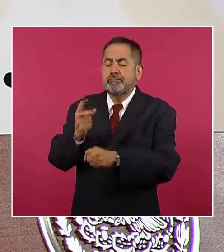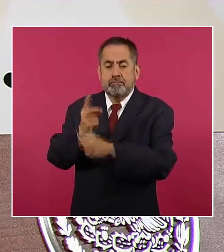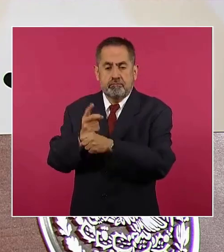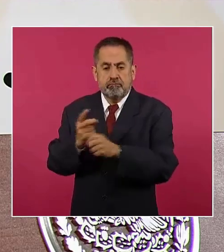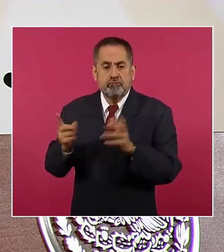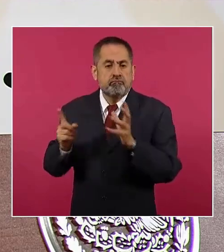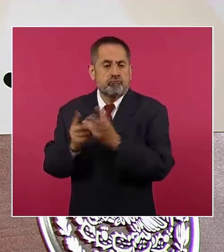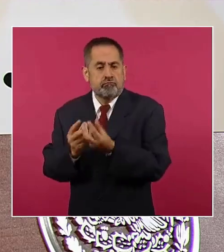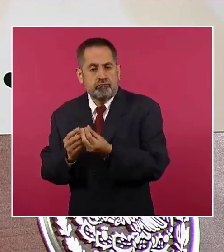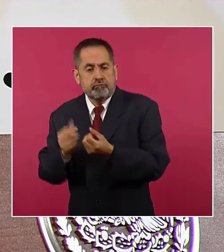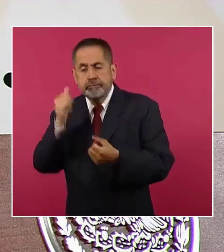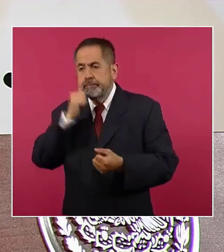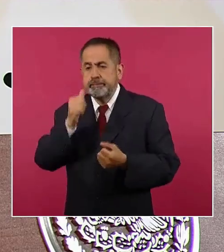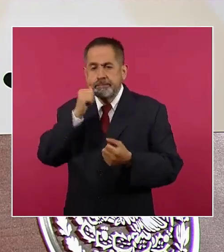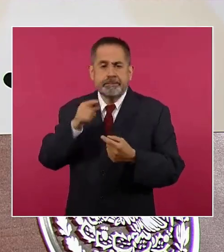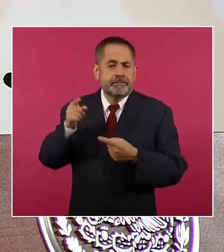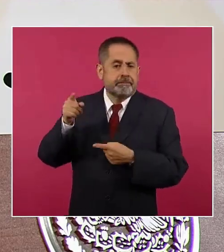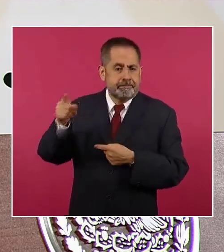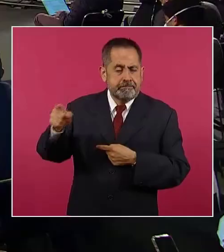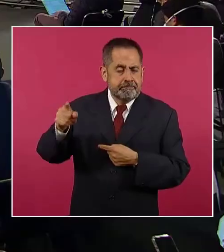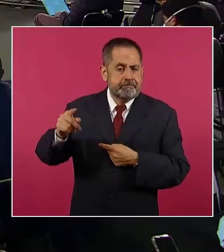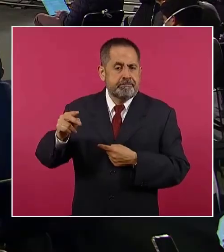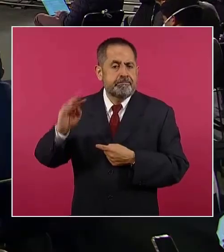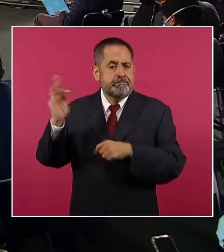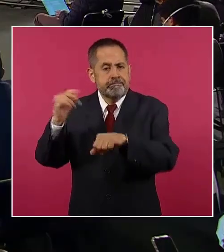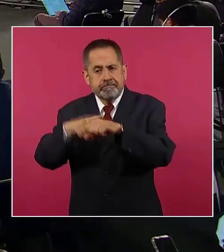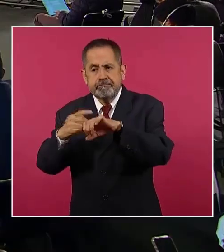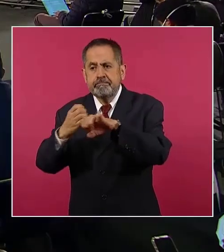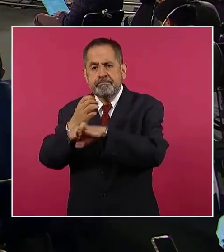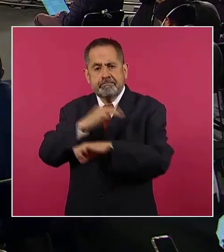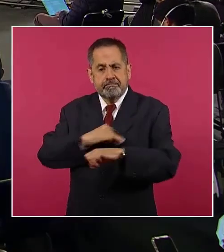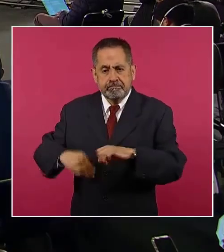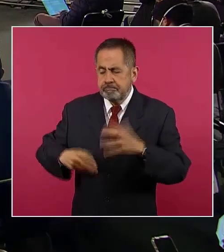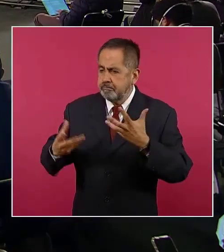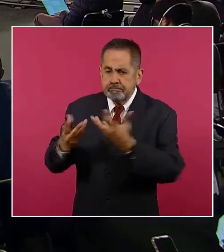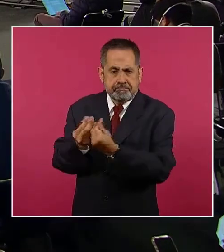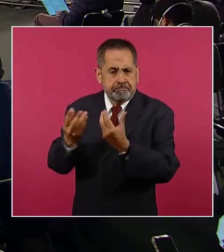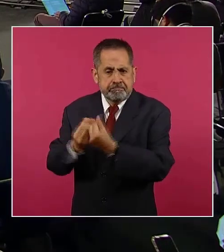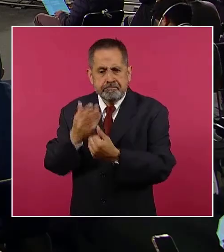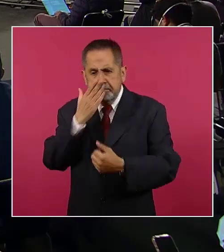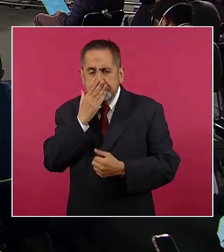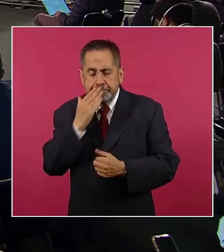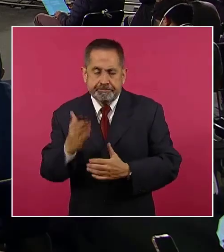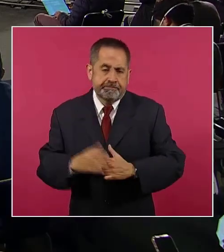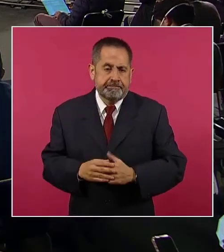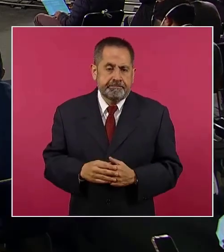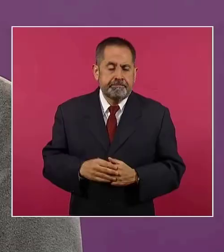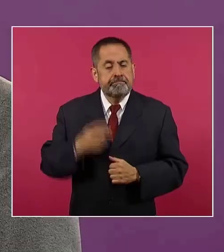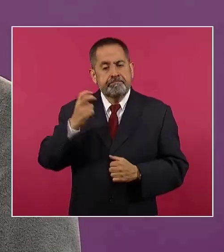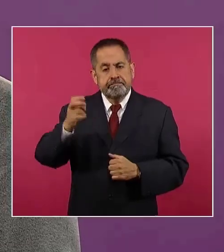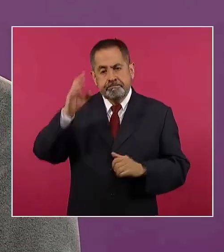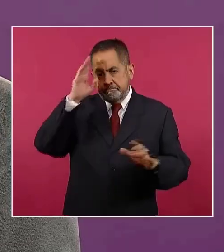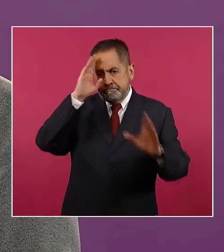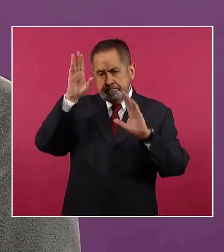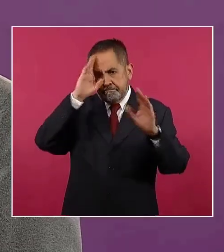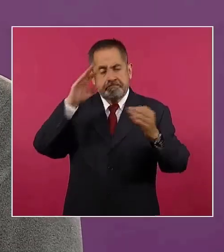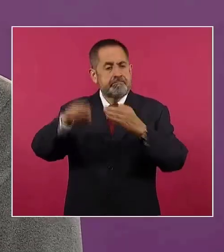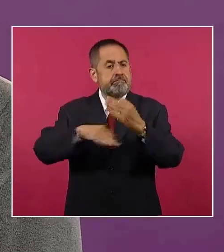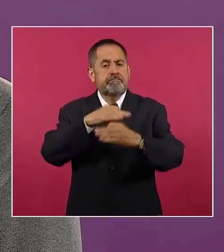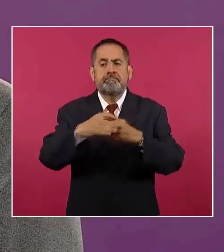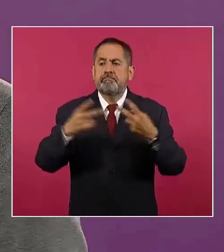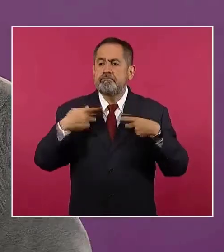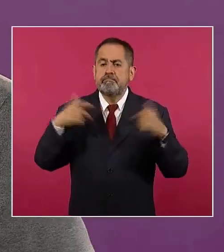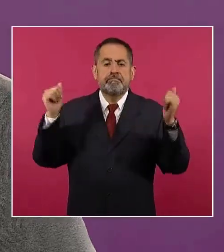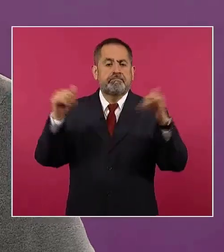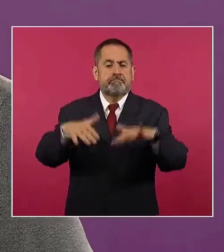órdenes de gobierno que siempre nos han apoyado en todas y cada una de las acciones que hemos realizado. Por ello, saludo a todos los que van a participar en este